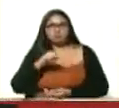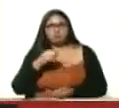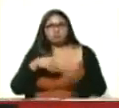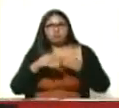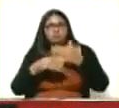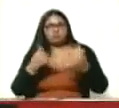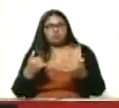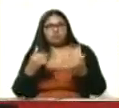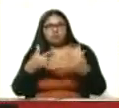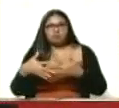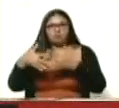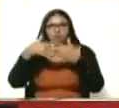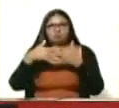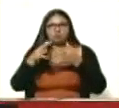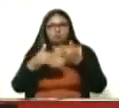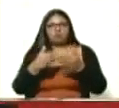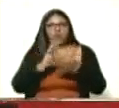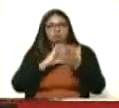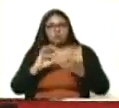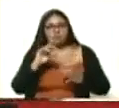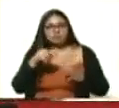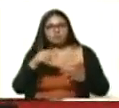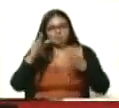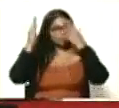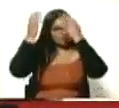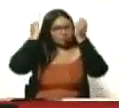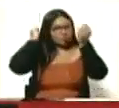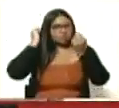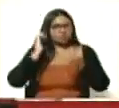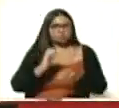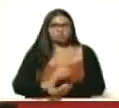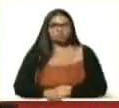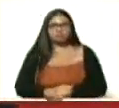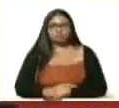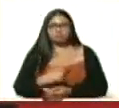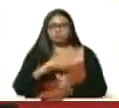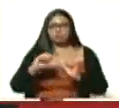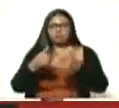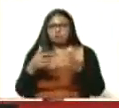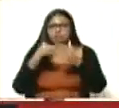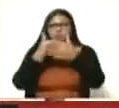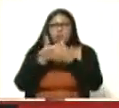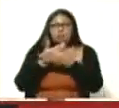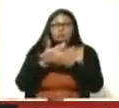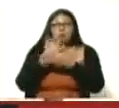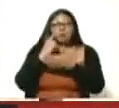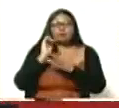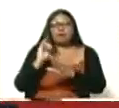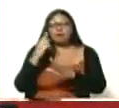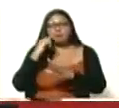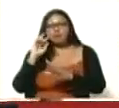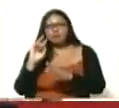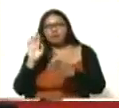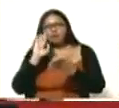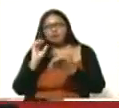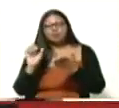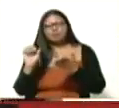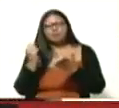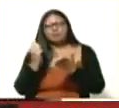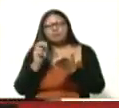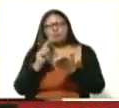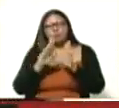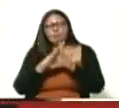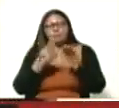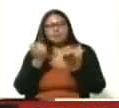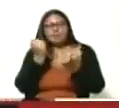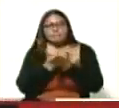que Estados Unidos ya sabía que Alex Saab era un diplomático. Cuando inició su secuestro ya vieron que había pasaporte diplomático. Ellos debieron haberlo